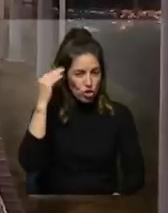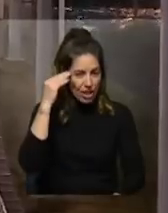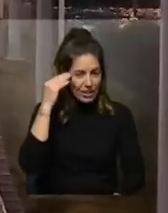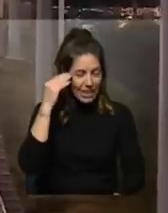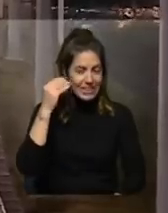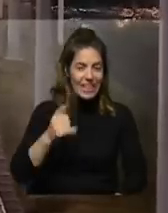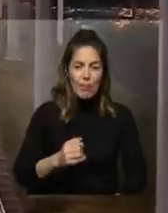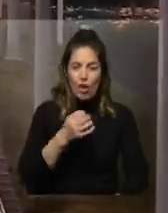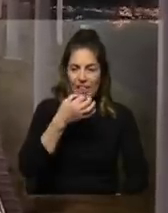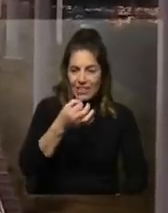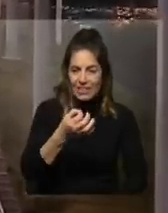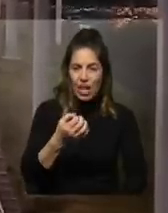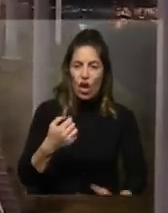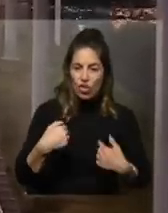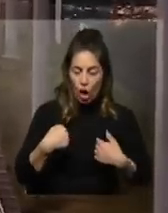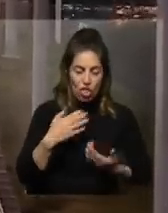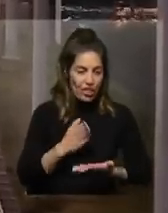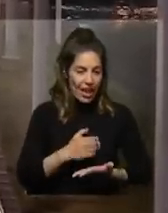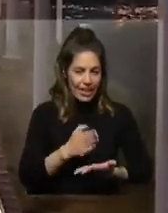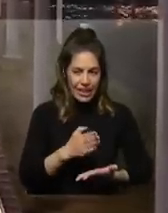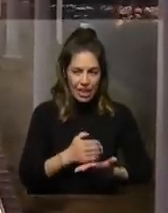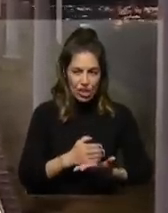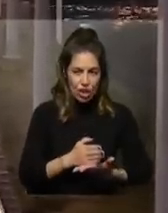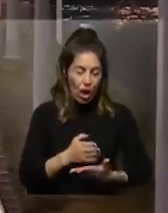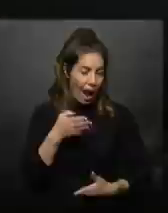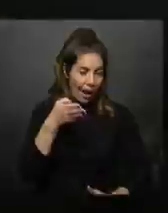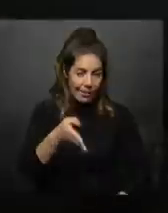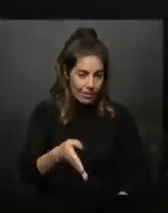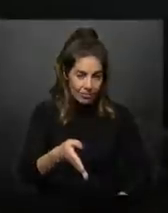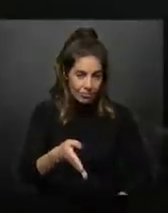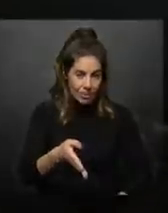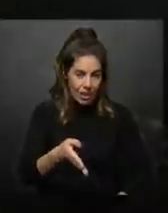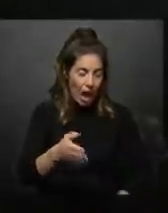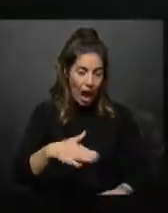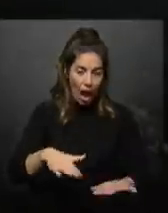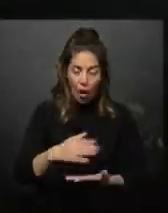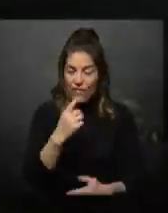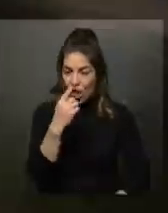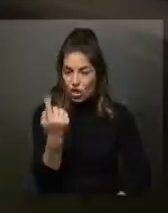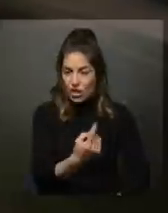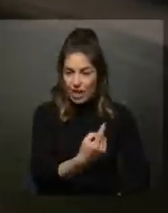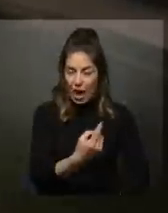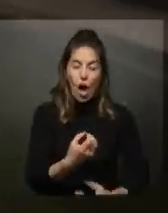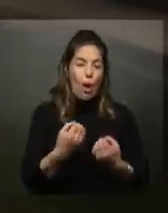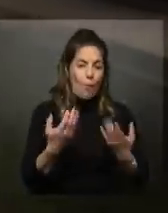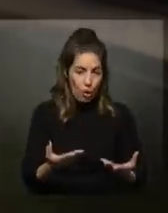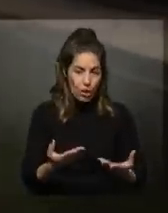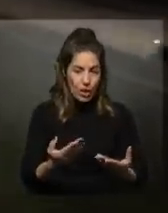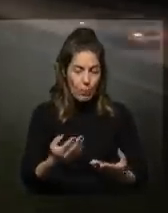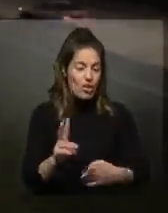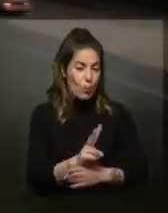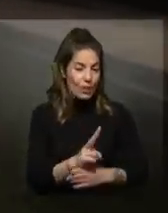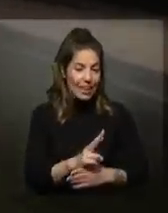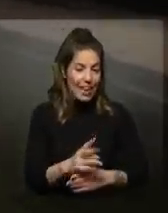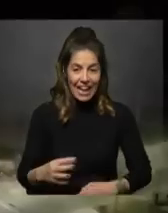decir Yo tengo mi derecho a trasladarme a trasladarme a determinadas velocidades porque porque tengo que proteger